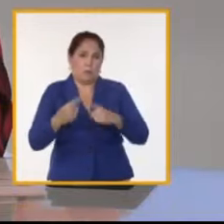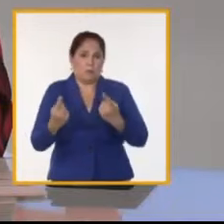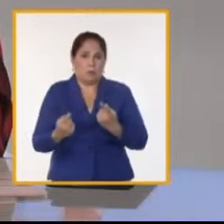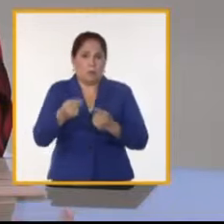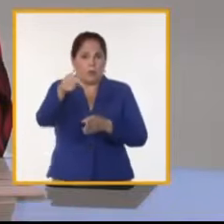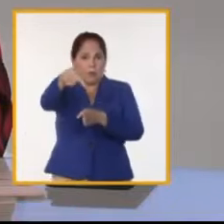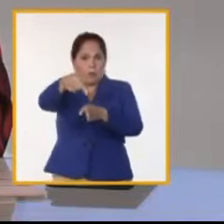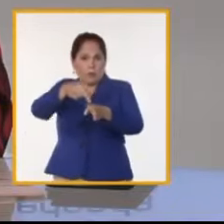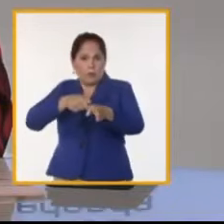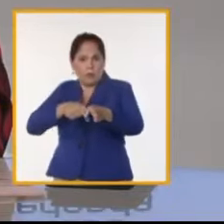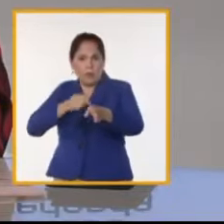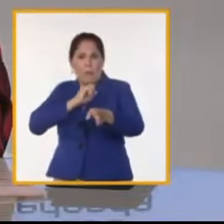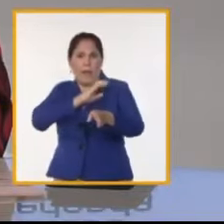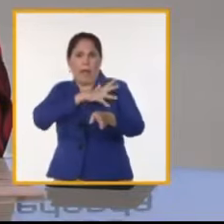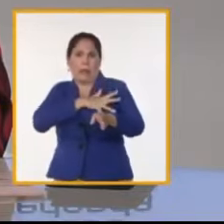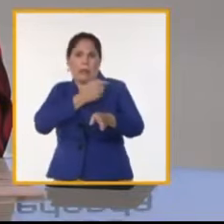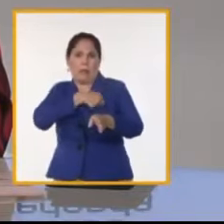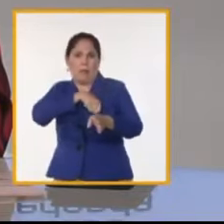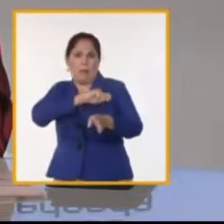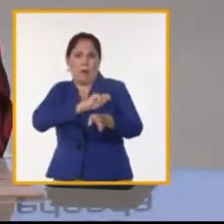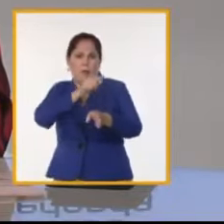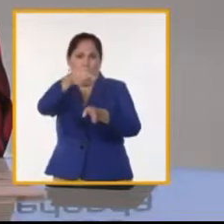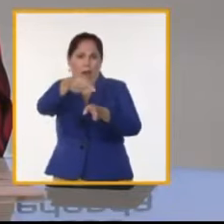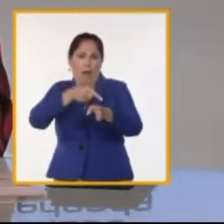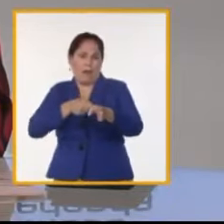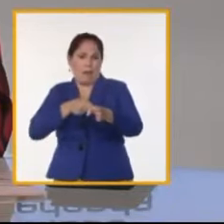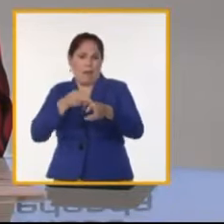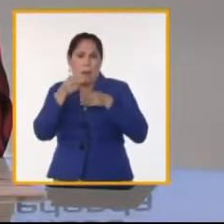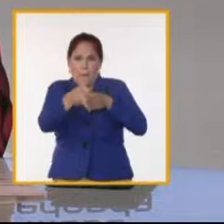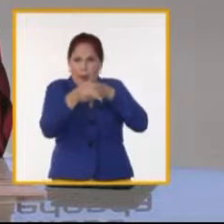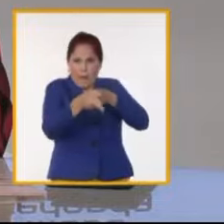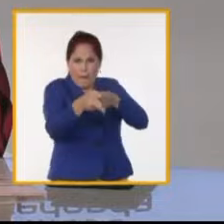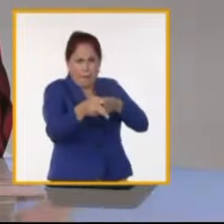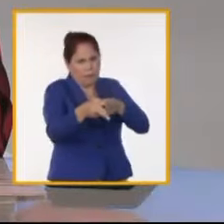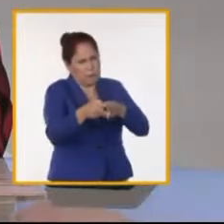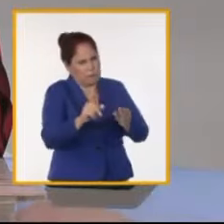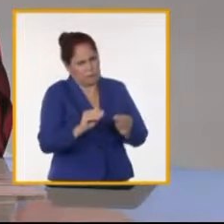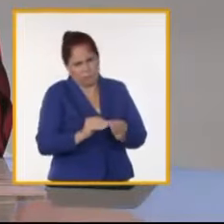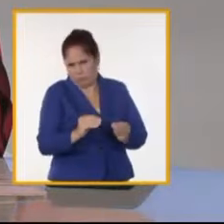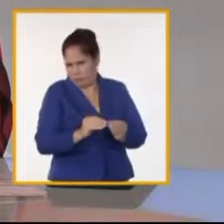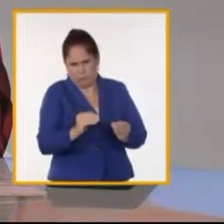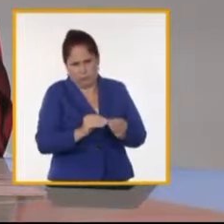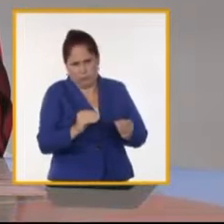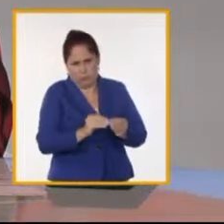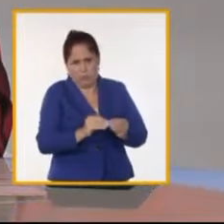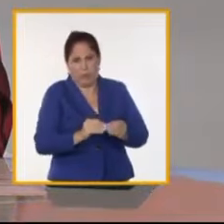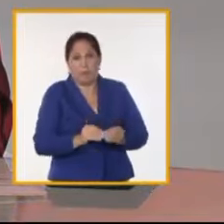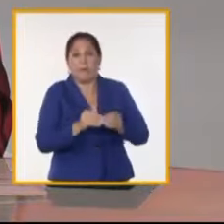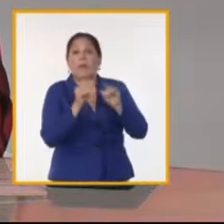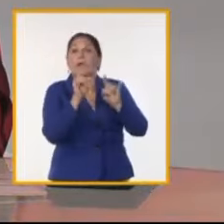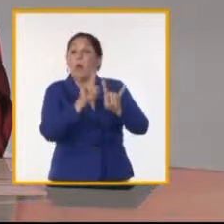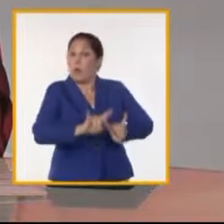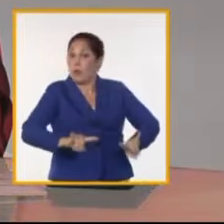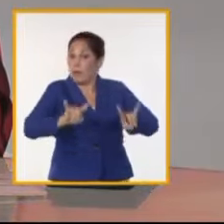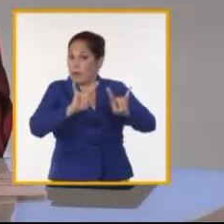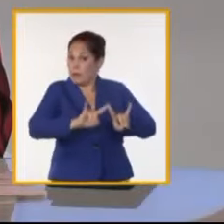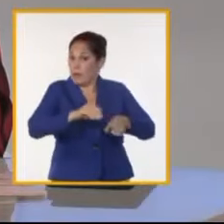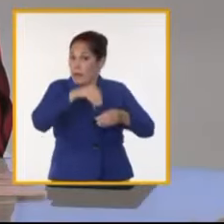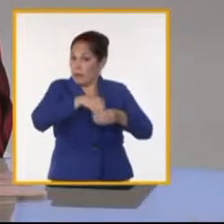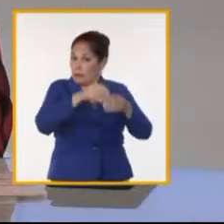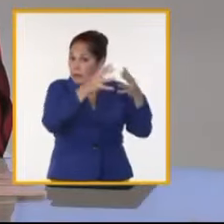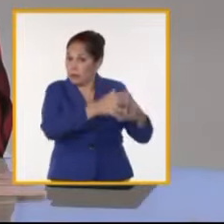los territorios palestinos y a la población Palestina de hecho el movimiento en las universidades el movimiento